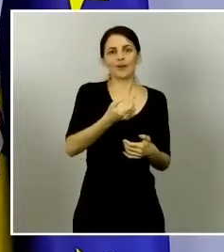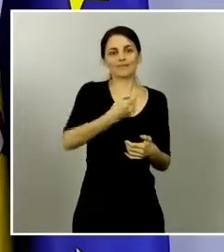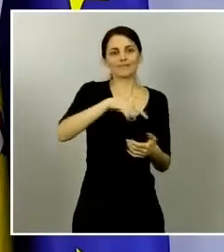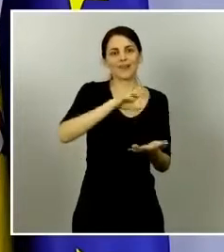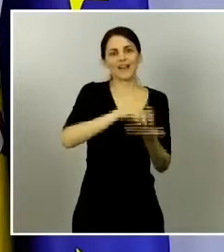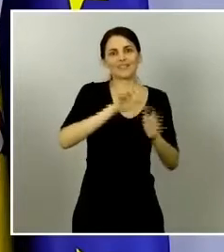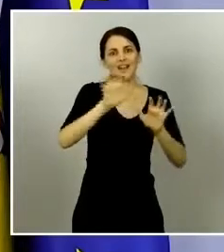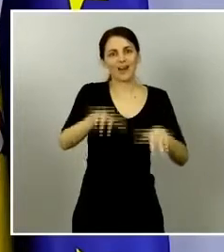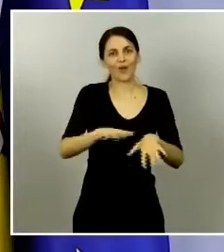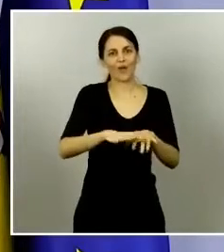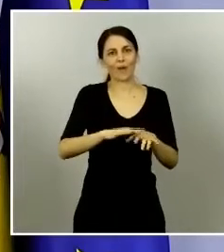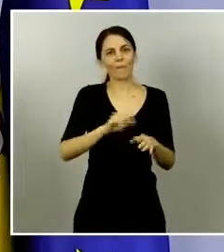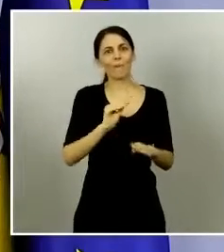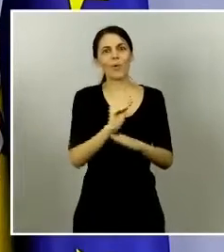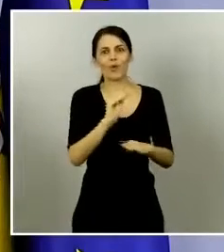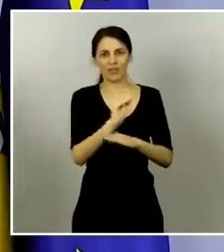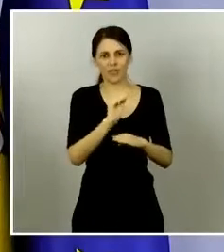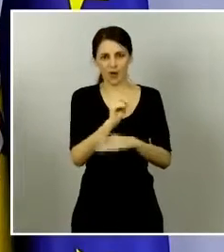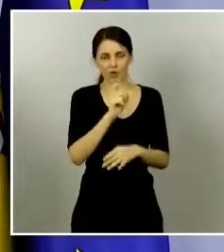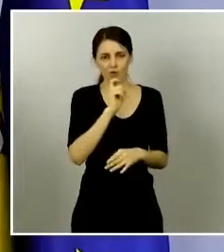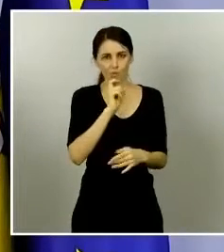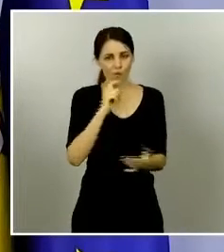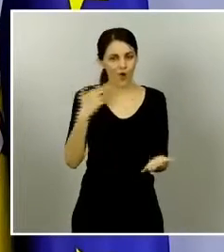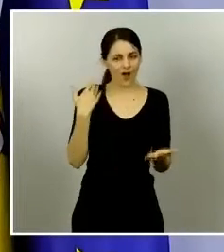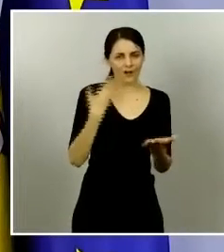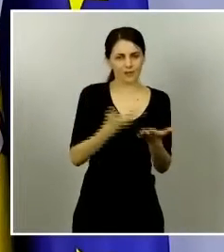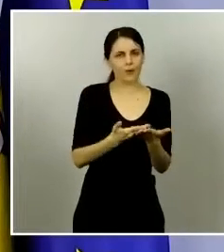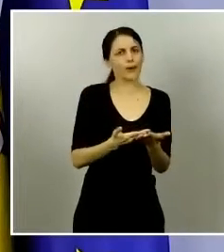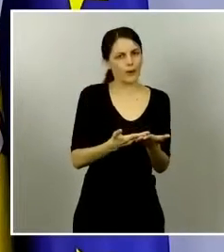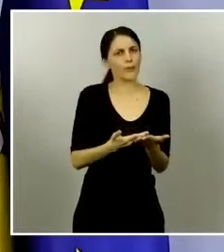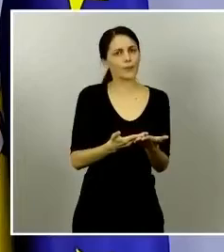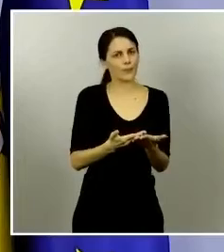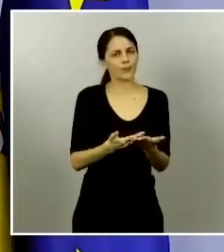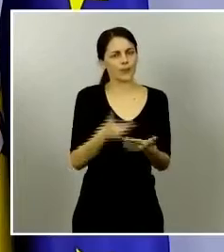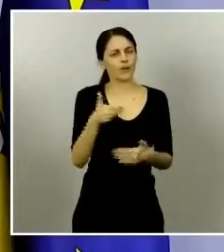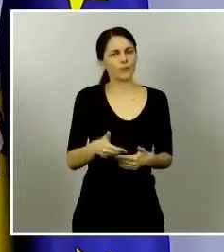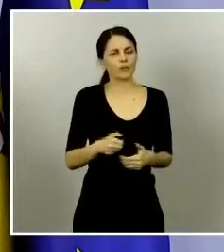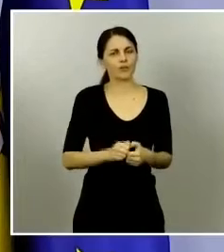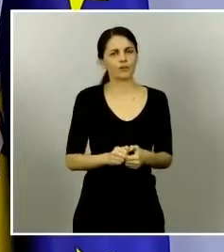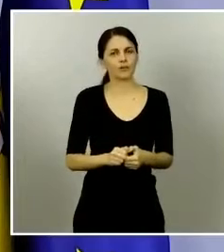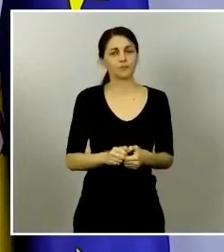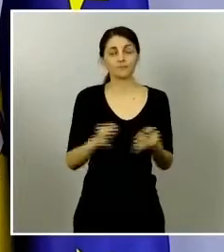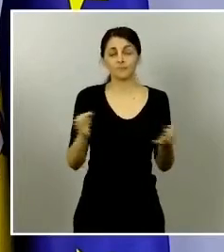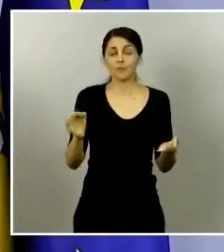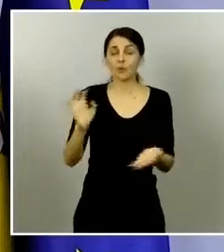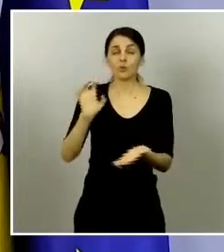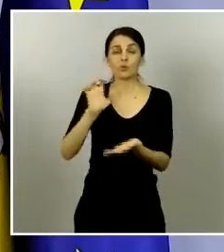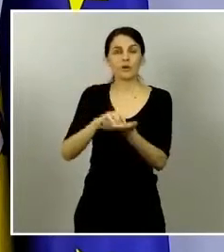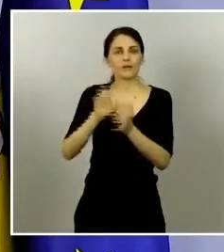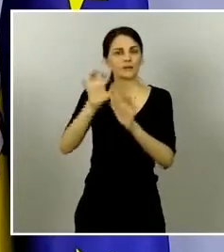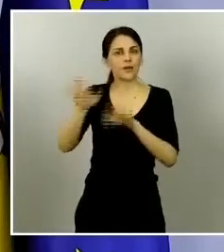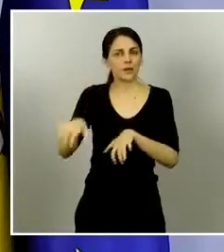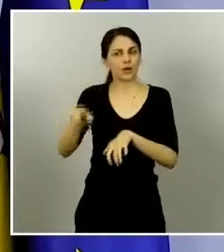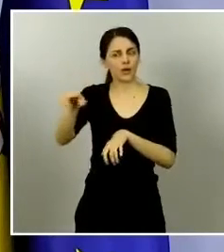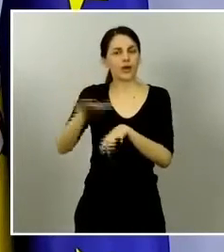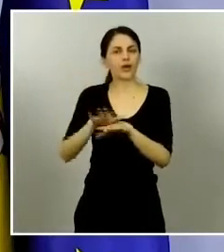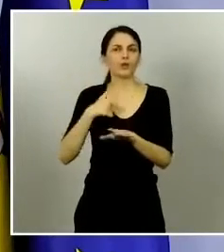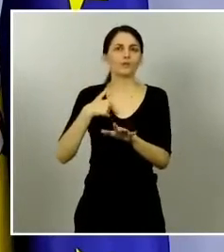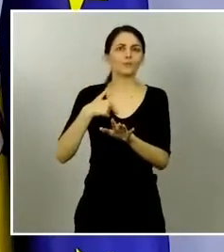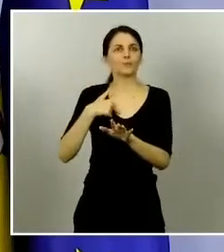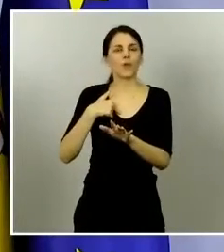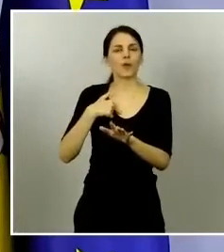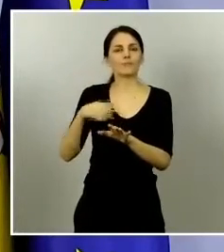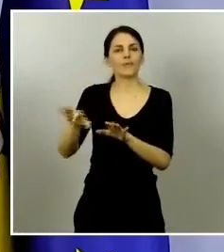yo creo que es, a mi juicio, la actitud correcta a tomar en este proceso de desescalada. Castilla y León